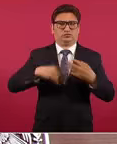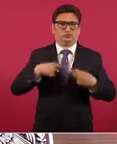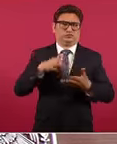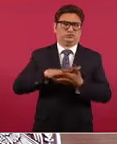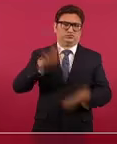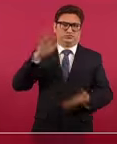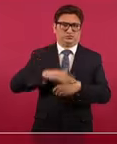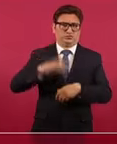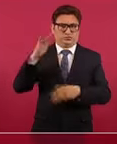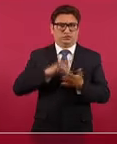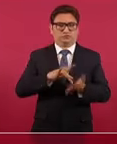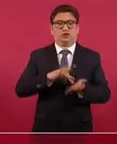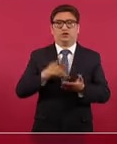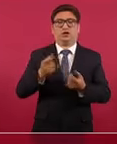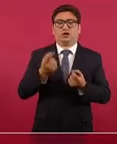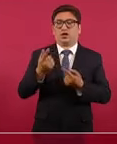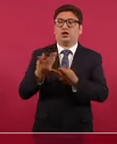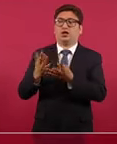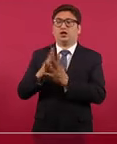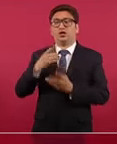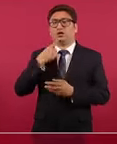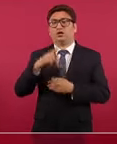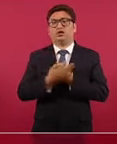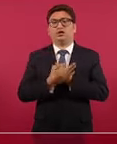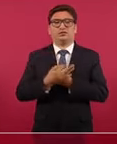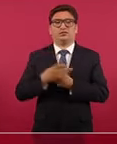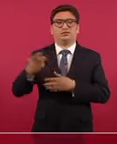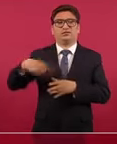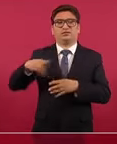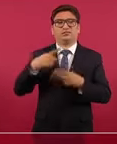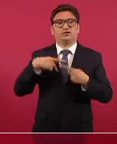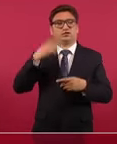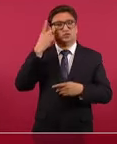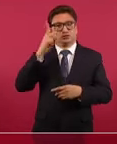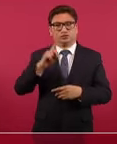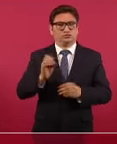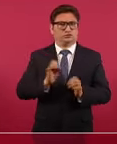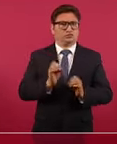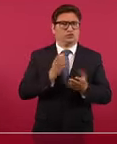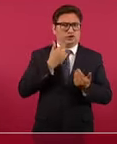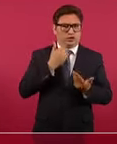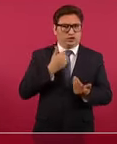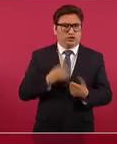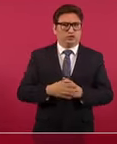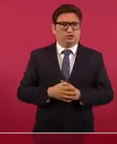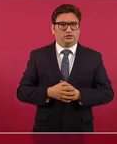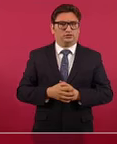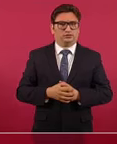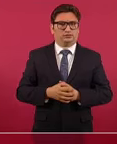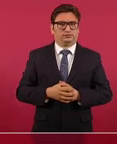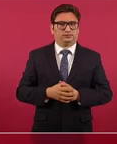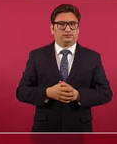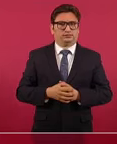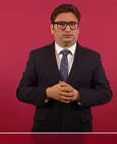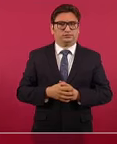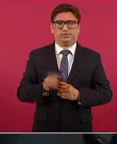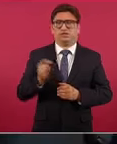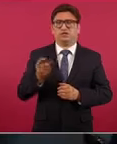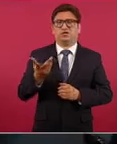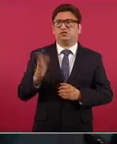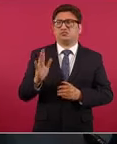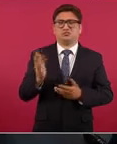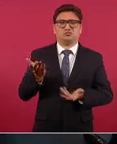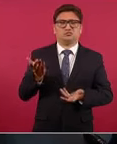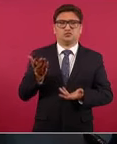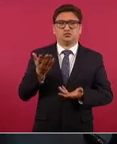los que están promedios los amparos no son propietarios no tienen ningún tipo de